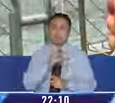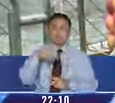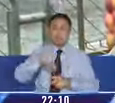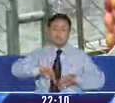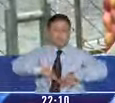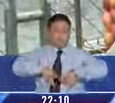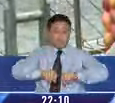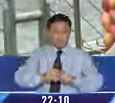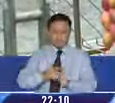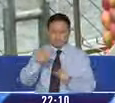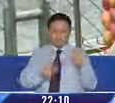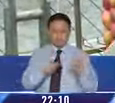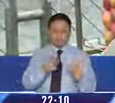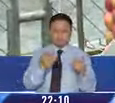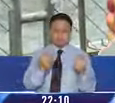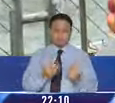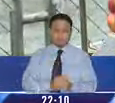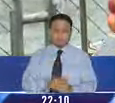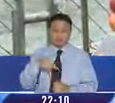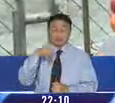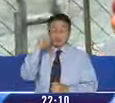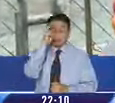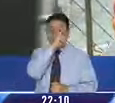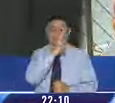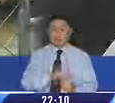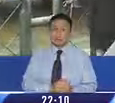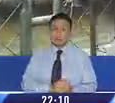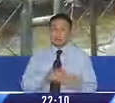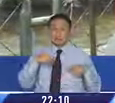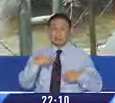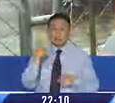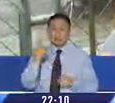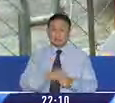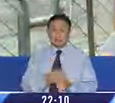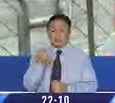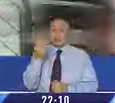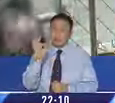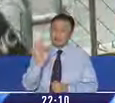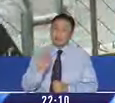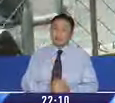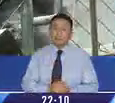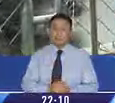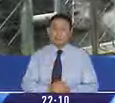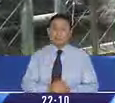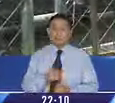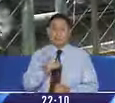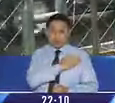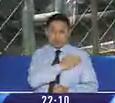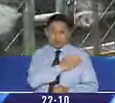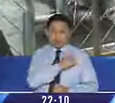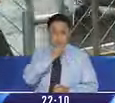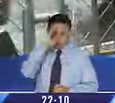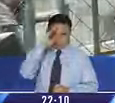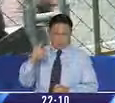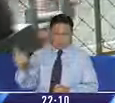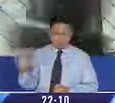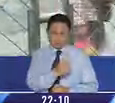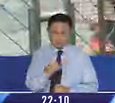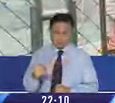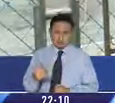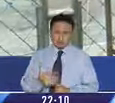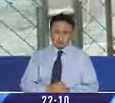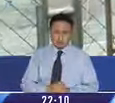delincuentes. Entonces es complicado, toca andar solo con lo justo del pasaje. ¿Y no tiene confianza de poner a la policía en los que patrullan, no